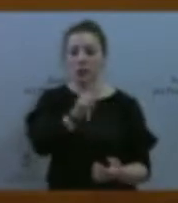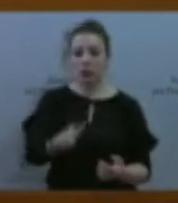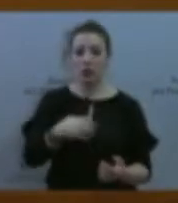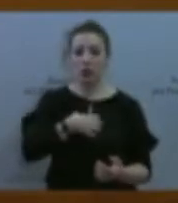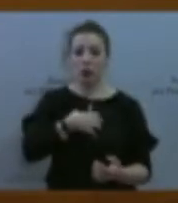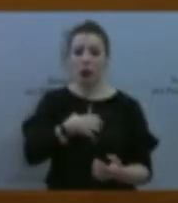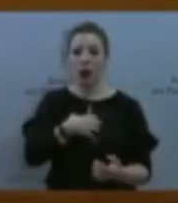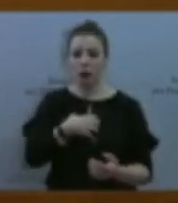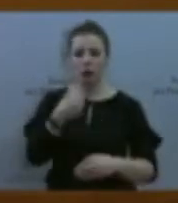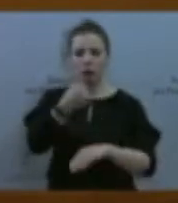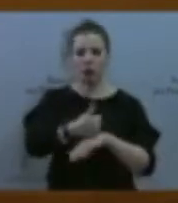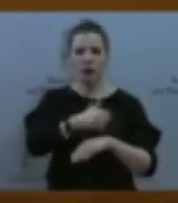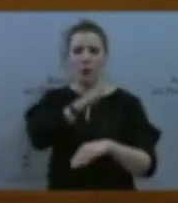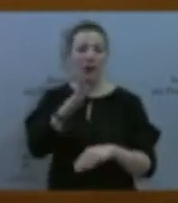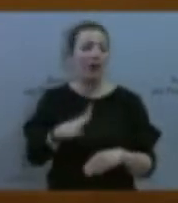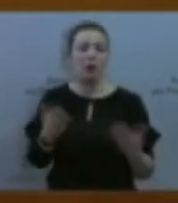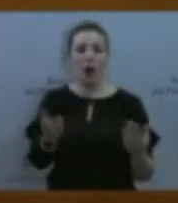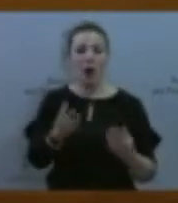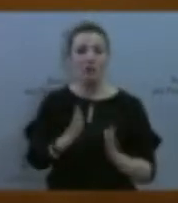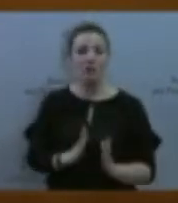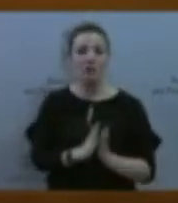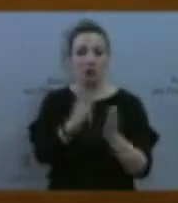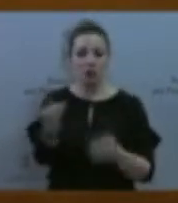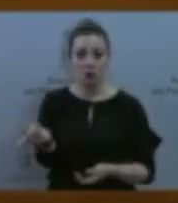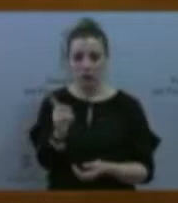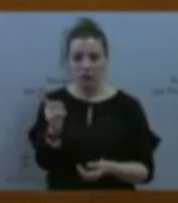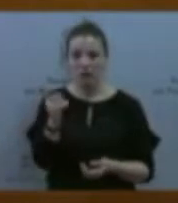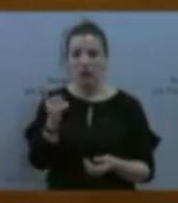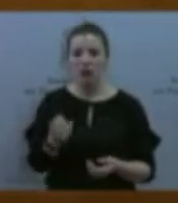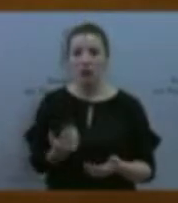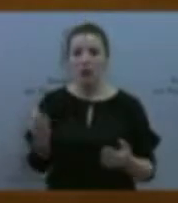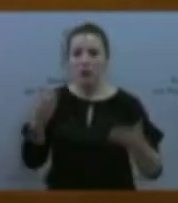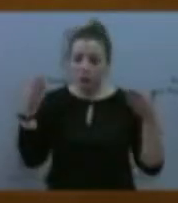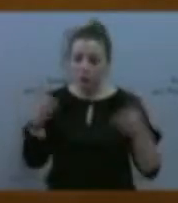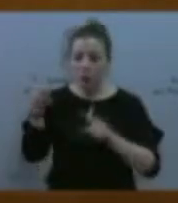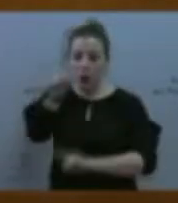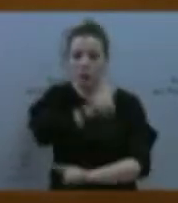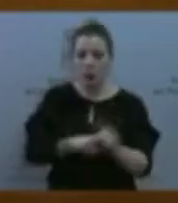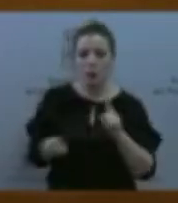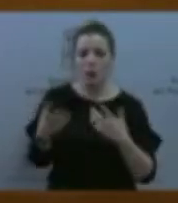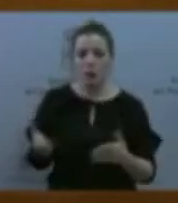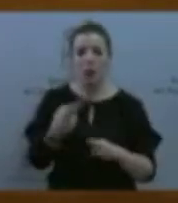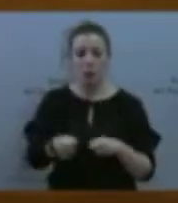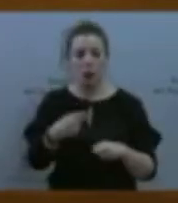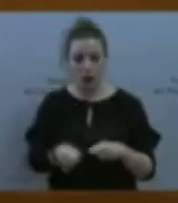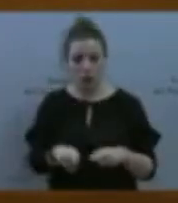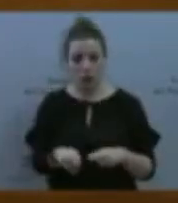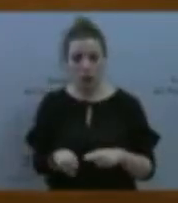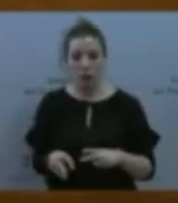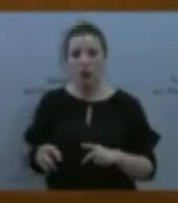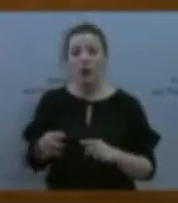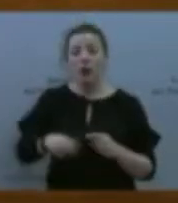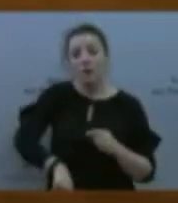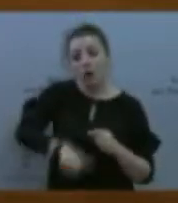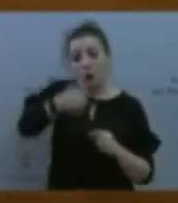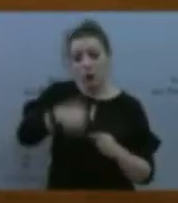con uno ni con otro, sino asumiendo de frente el problema que es político, que es de evaluación de las políticas públicas. Necesitamos, y esta es la